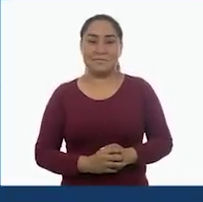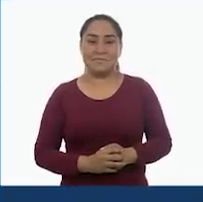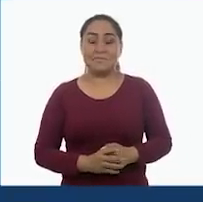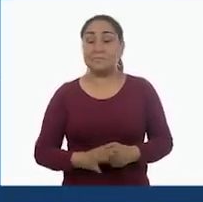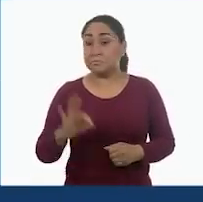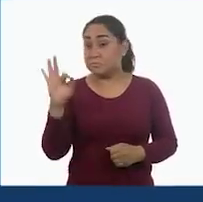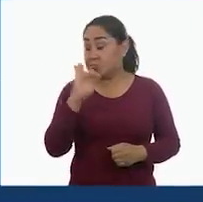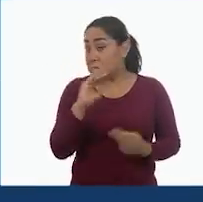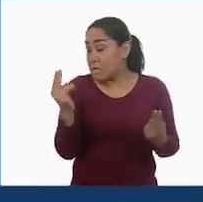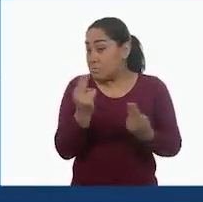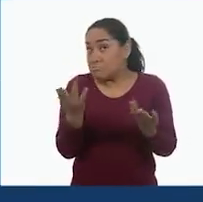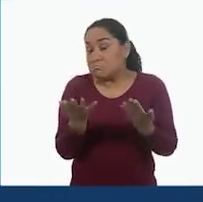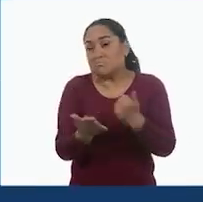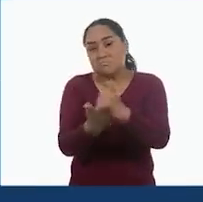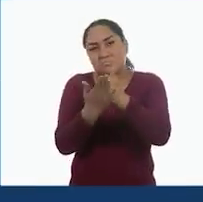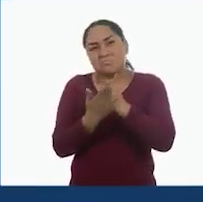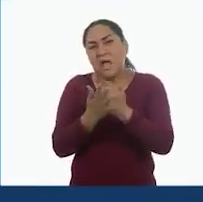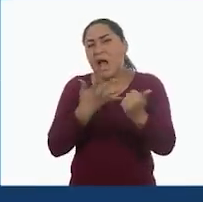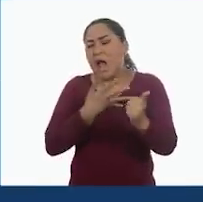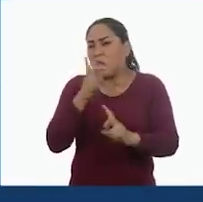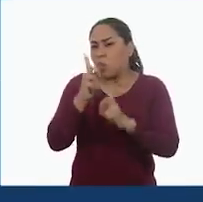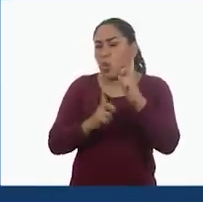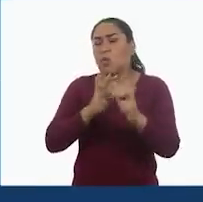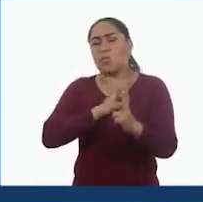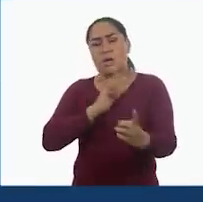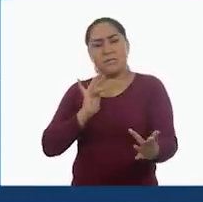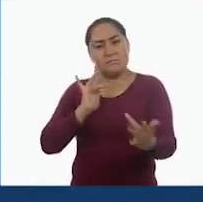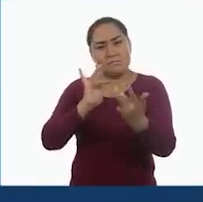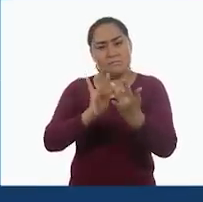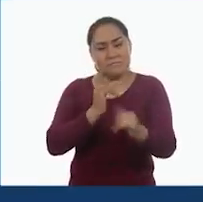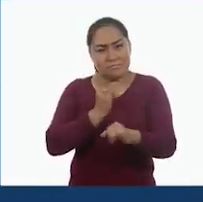Si necesitas ayuda para resolver tus dudas, contáctanos.